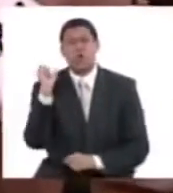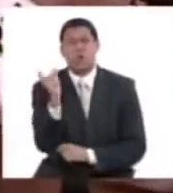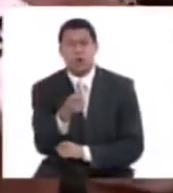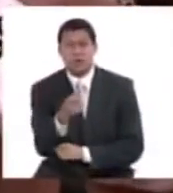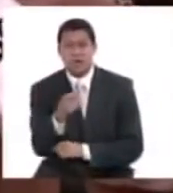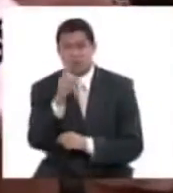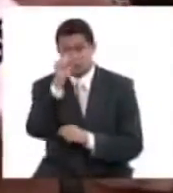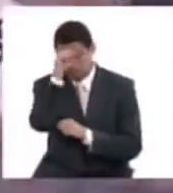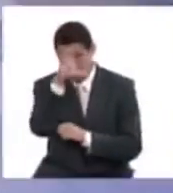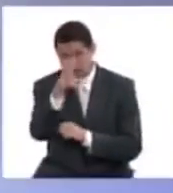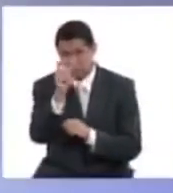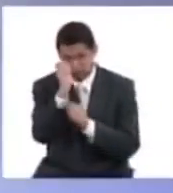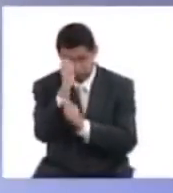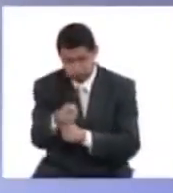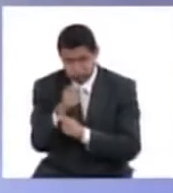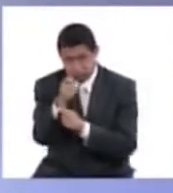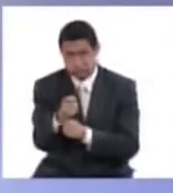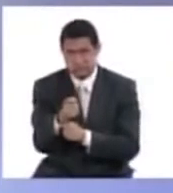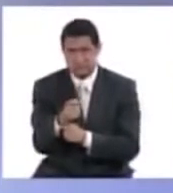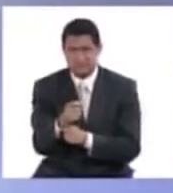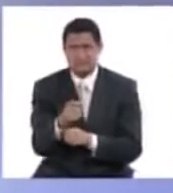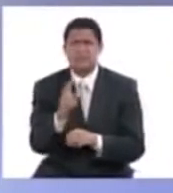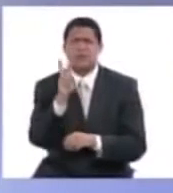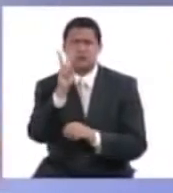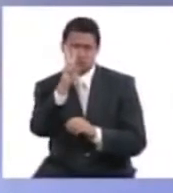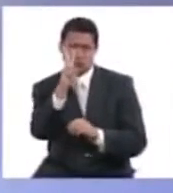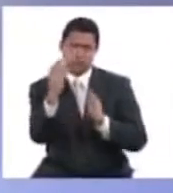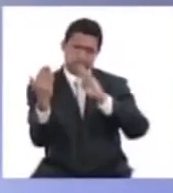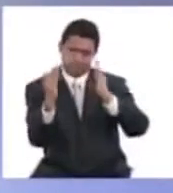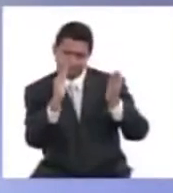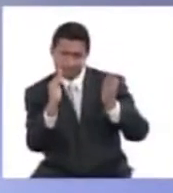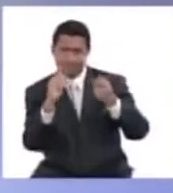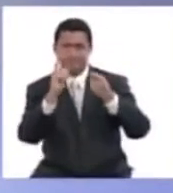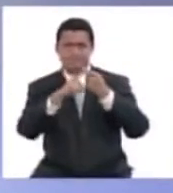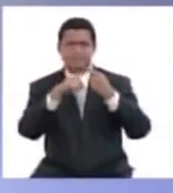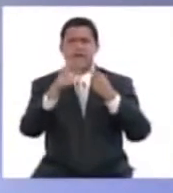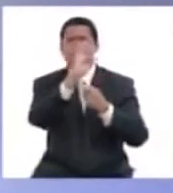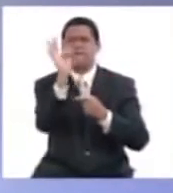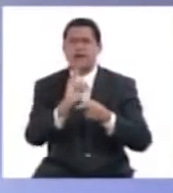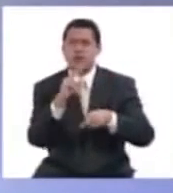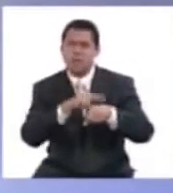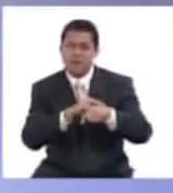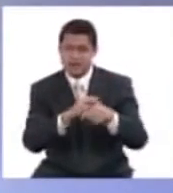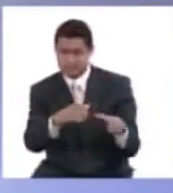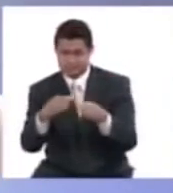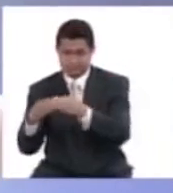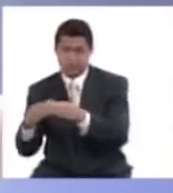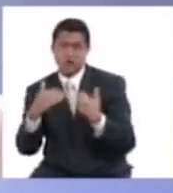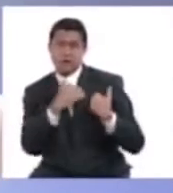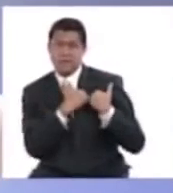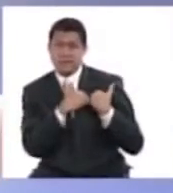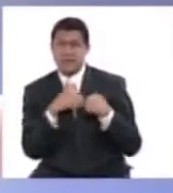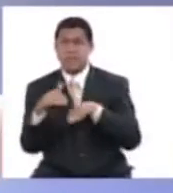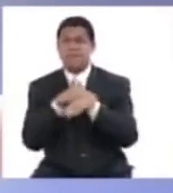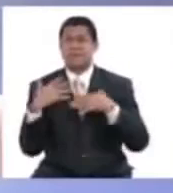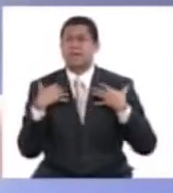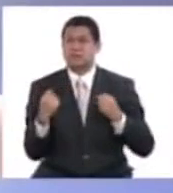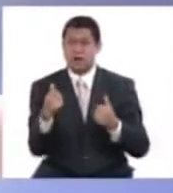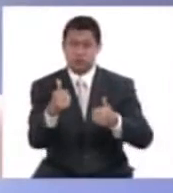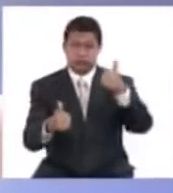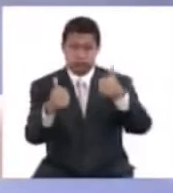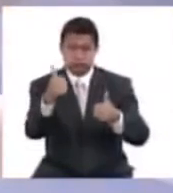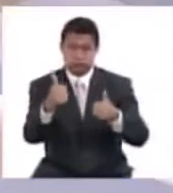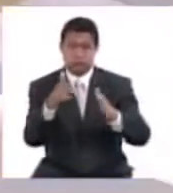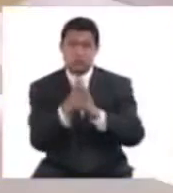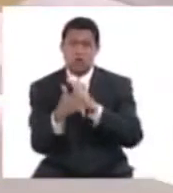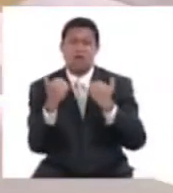zona minera sobre todo. Veíamos 2 posiciones, tanto de la Federación Médica como representantes del Ministerio de Salud con respecto a